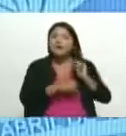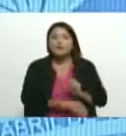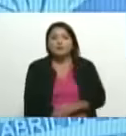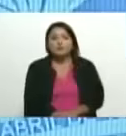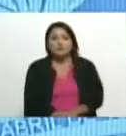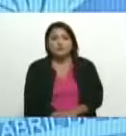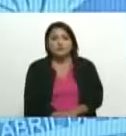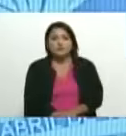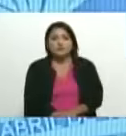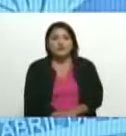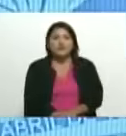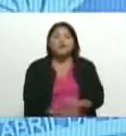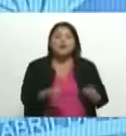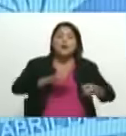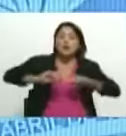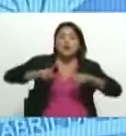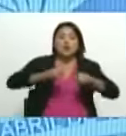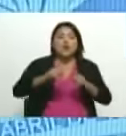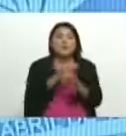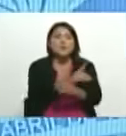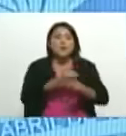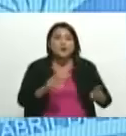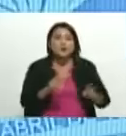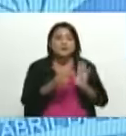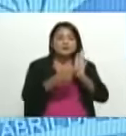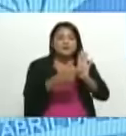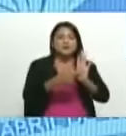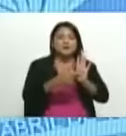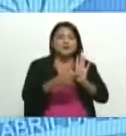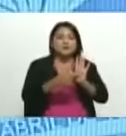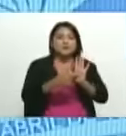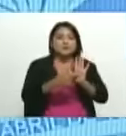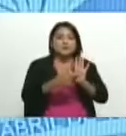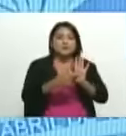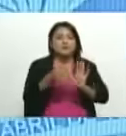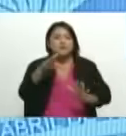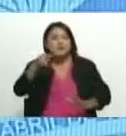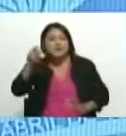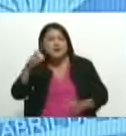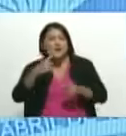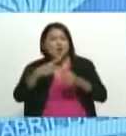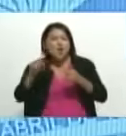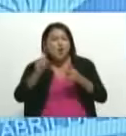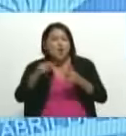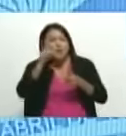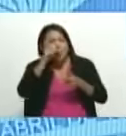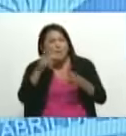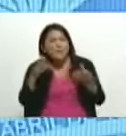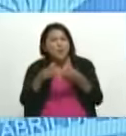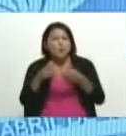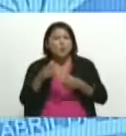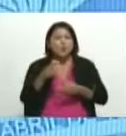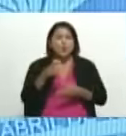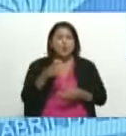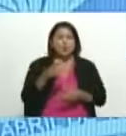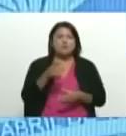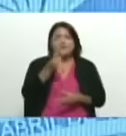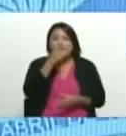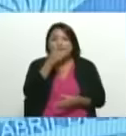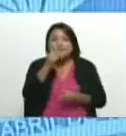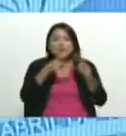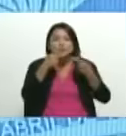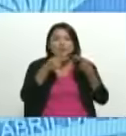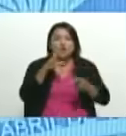la llamada Coordinadora Democrática ante el Consejo Nacional Electoral. Era él y un señor que pertenecía al partido COPEI, que no me acuerdo cómo se llamaba, porque